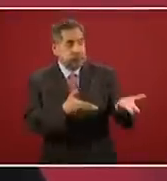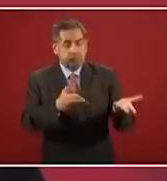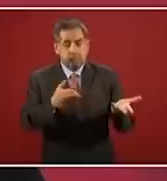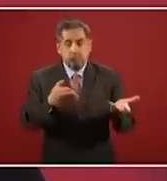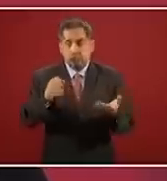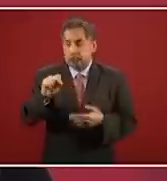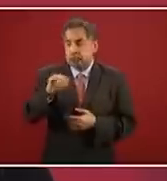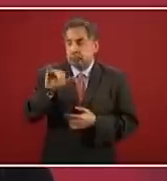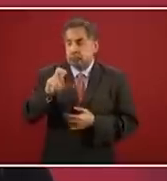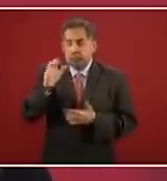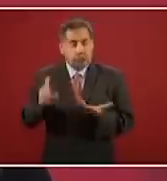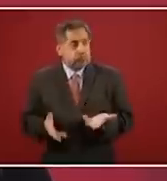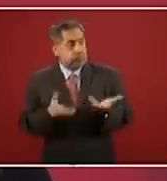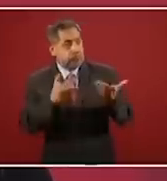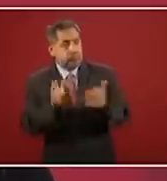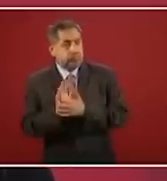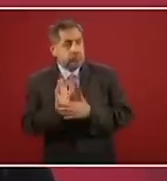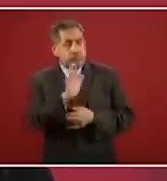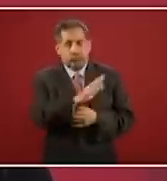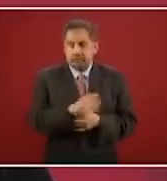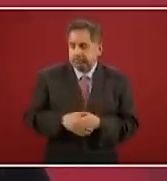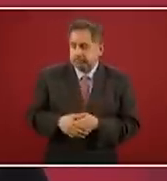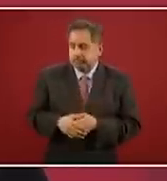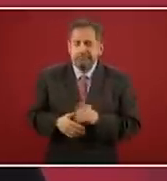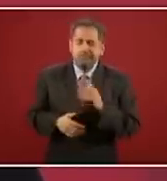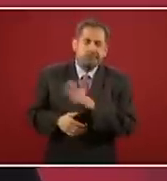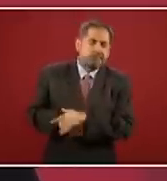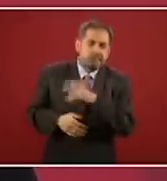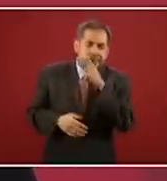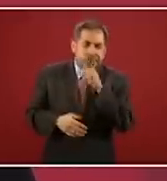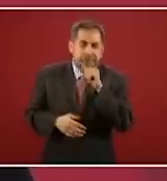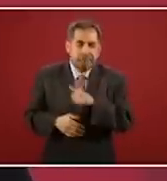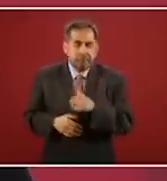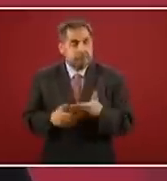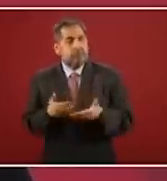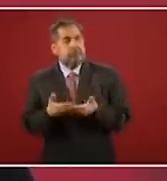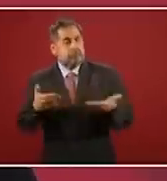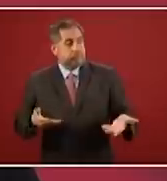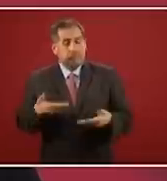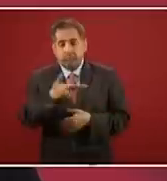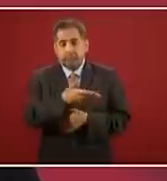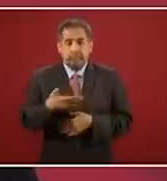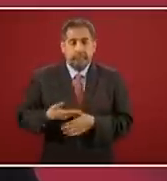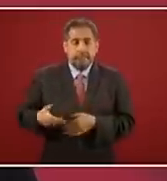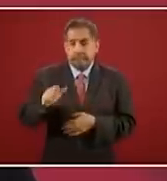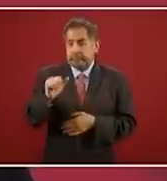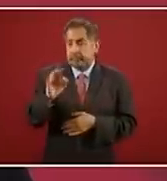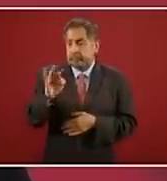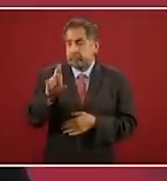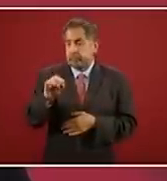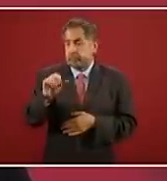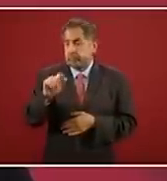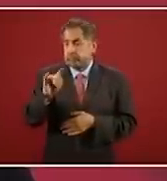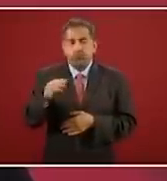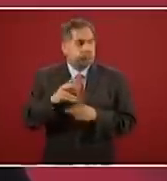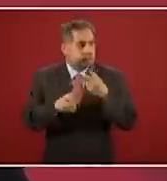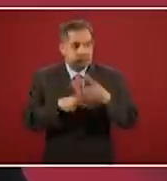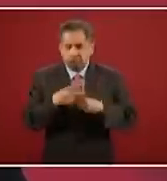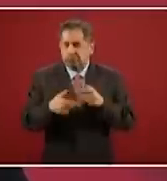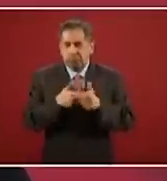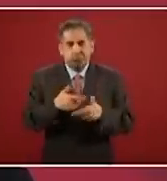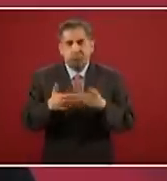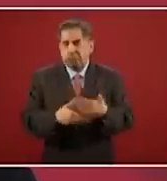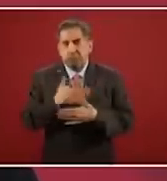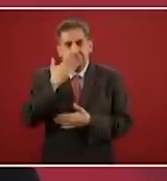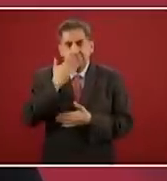que me parecían preocupantes y no se hizo nada, y que con el actual presidente Arturo Saldívar han caminado todos los casos de corrupción política